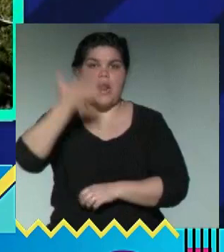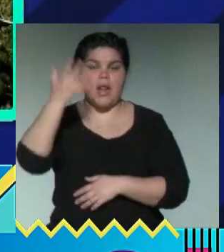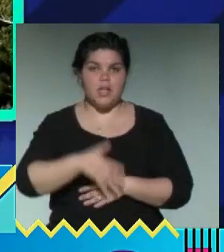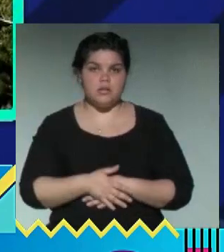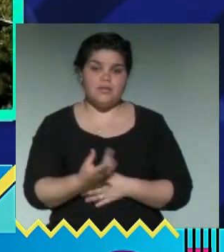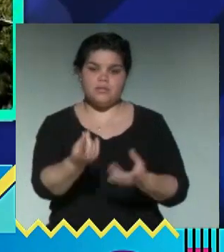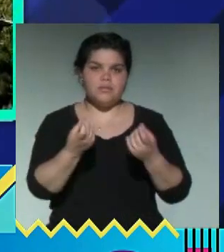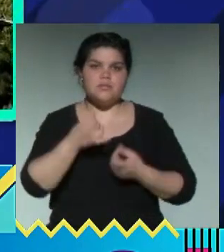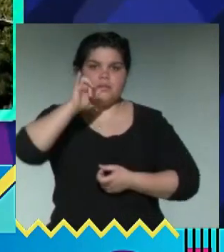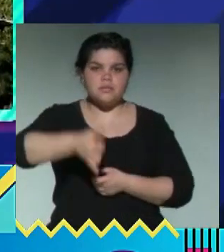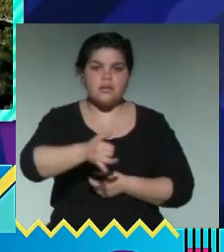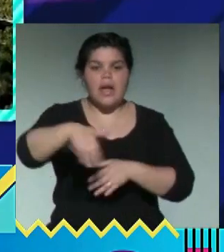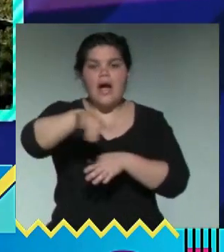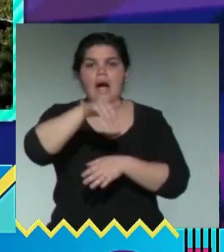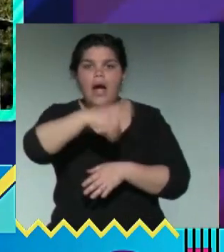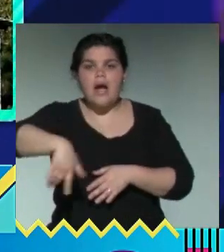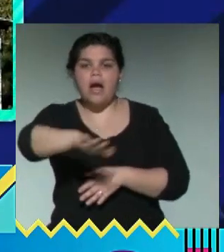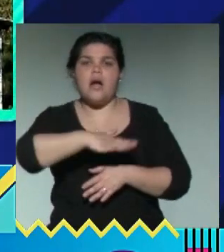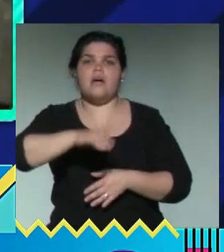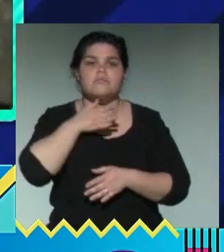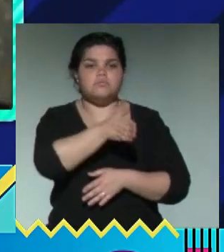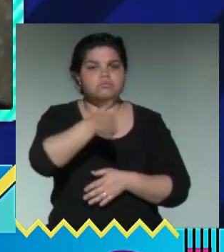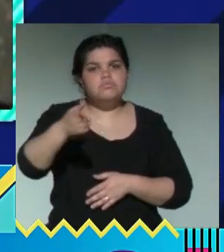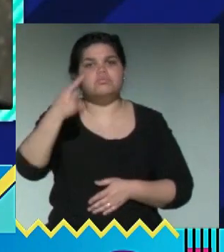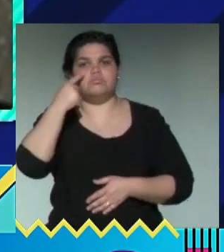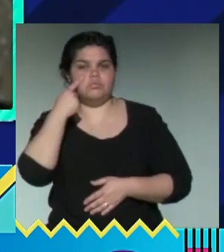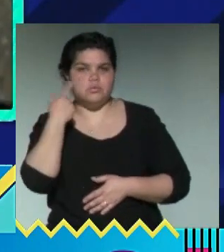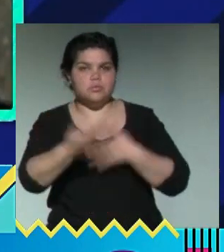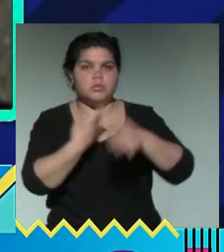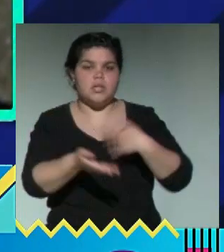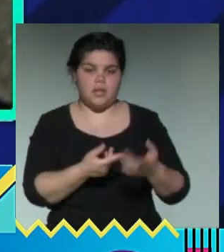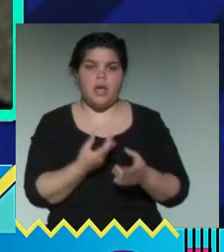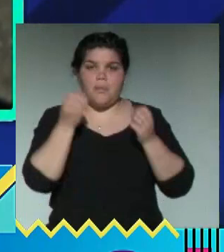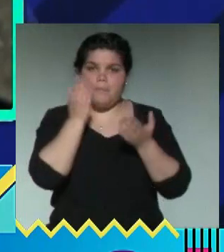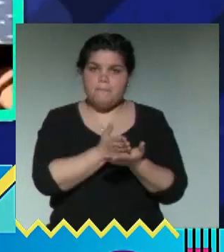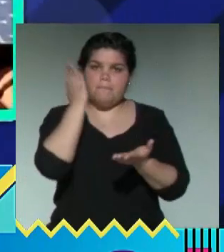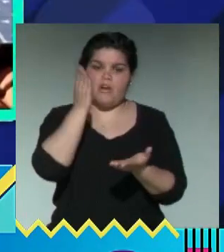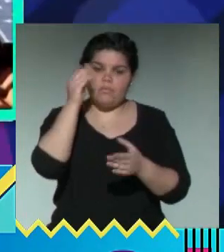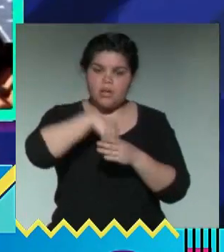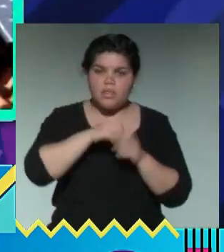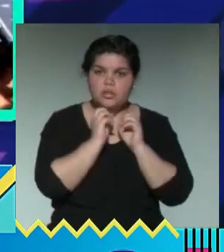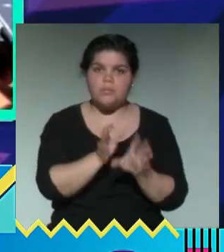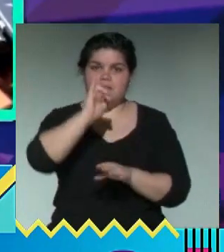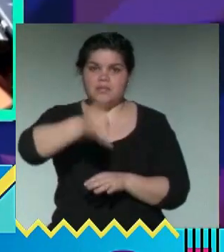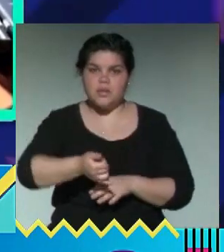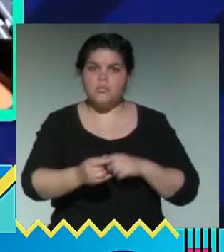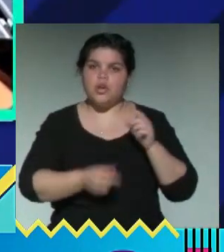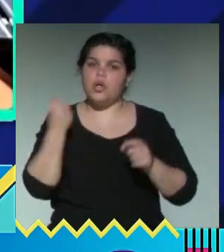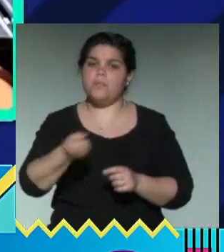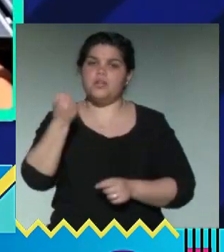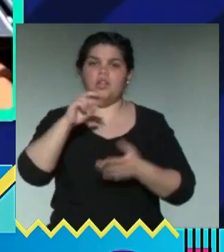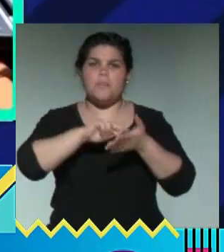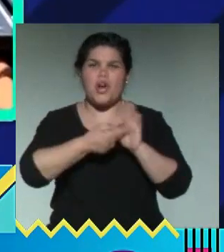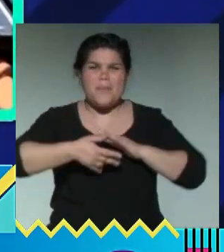calle y empezar a educarnos desde que somos chicos, que empezamos a la facultad y empezar a encontrar soluciones a